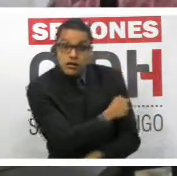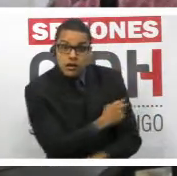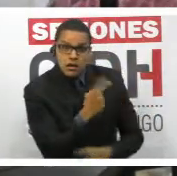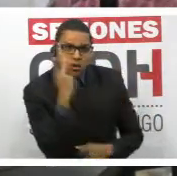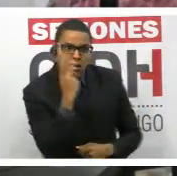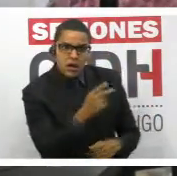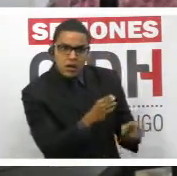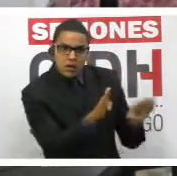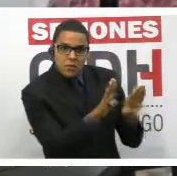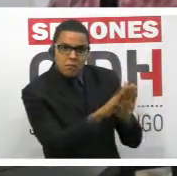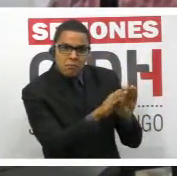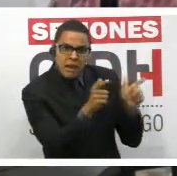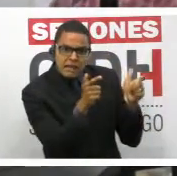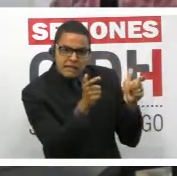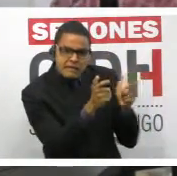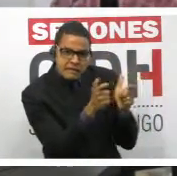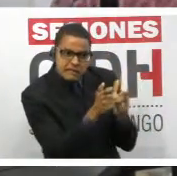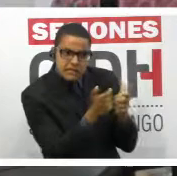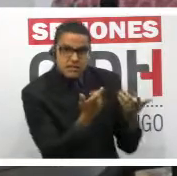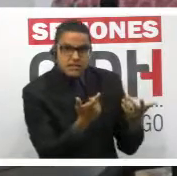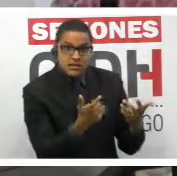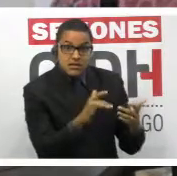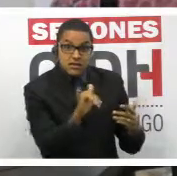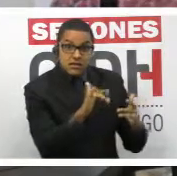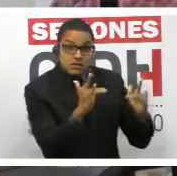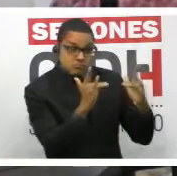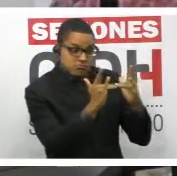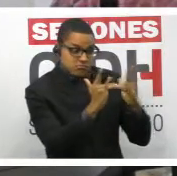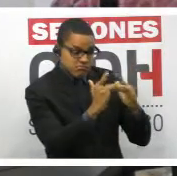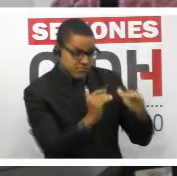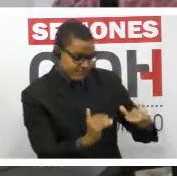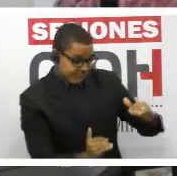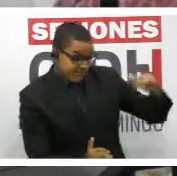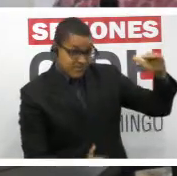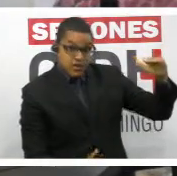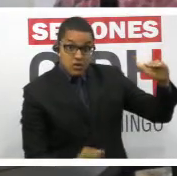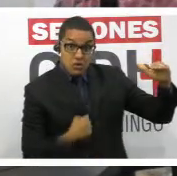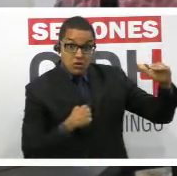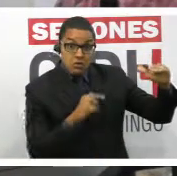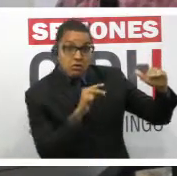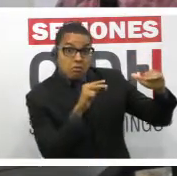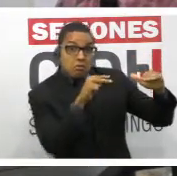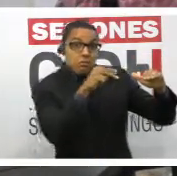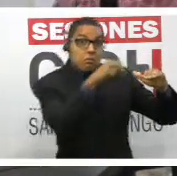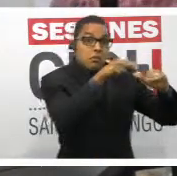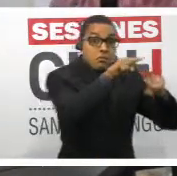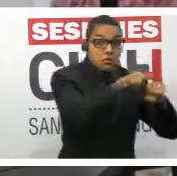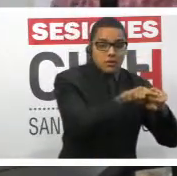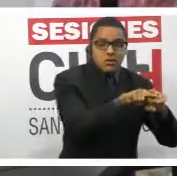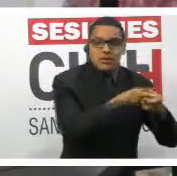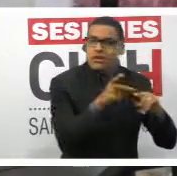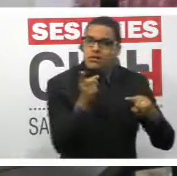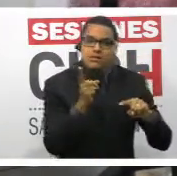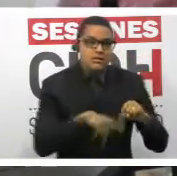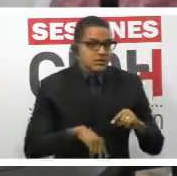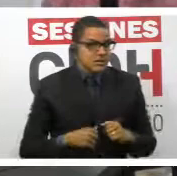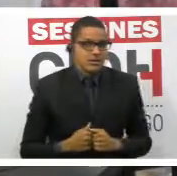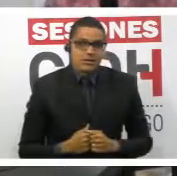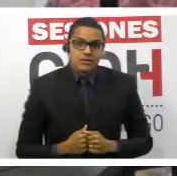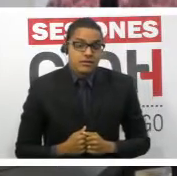dice como recientemente hicimos una encuesta dentro de nuestra población de mujeres con discapacidad